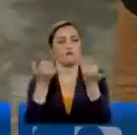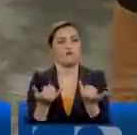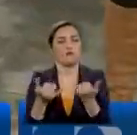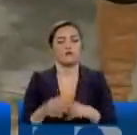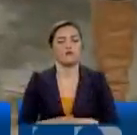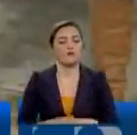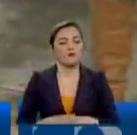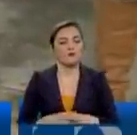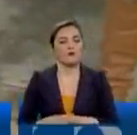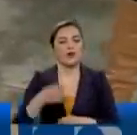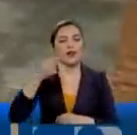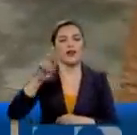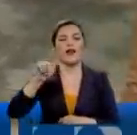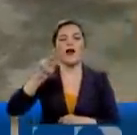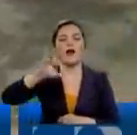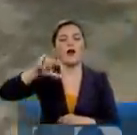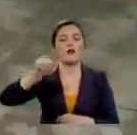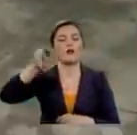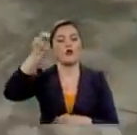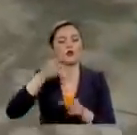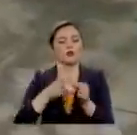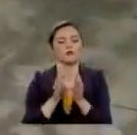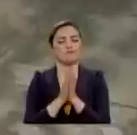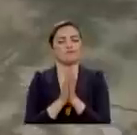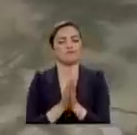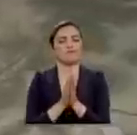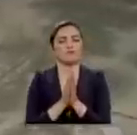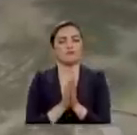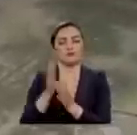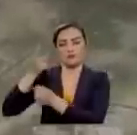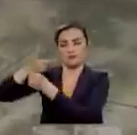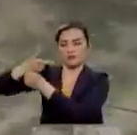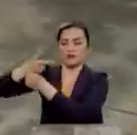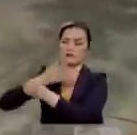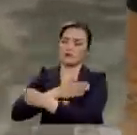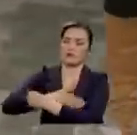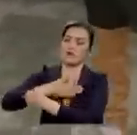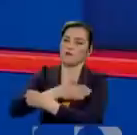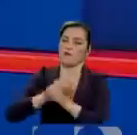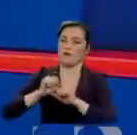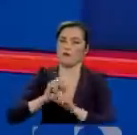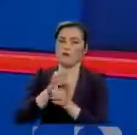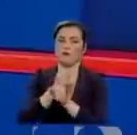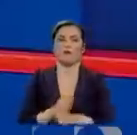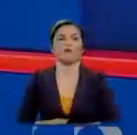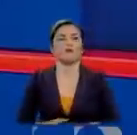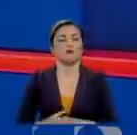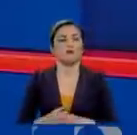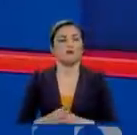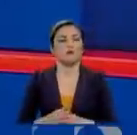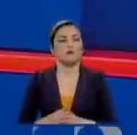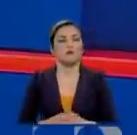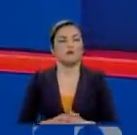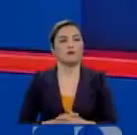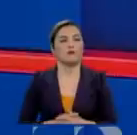desde este sector de La Granja en el norte de Quito, haciendo nuevamente un llamado para que se instale un ojo de águila y pueda garantizarse la seguridad de los